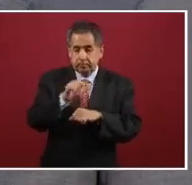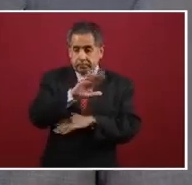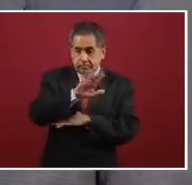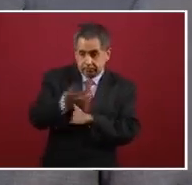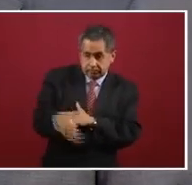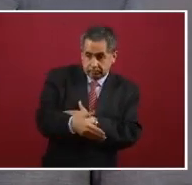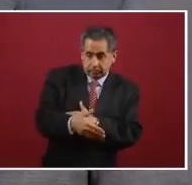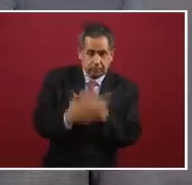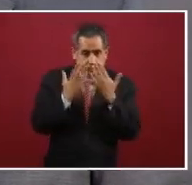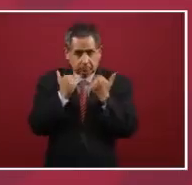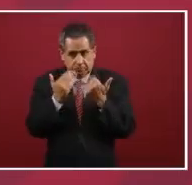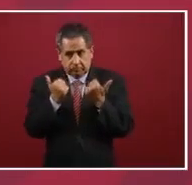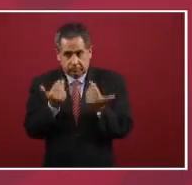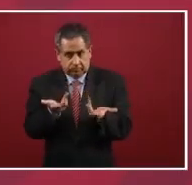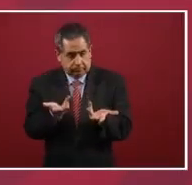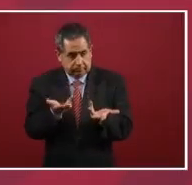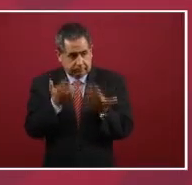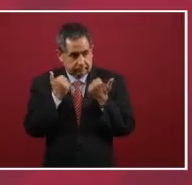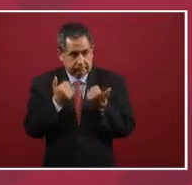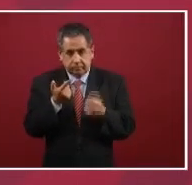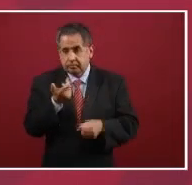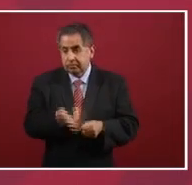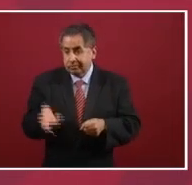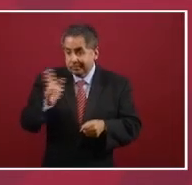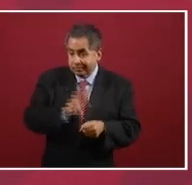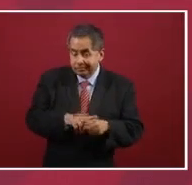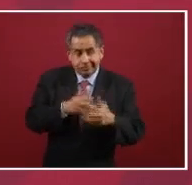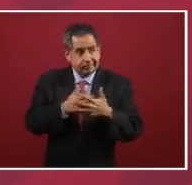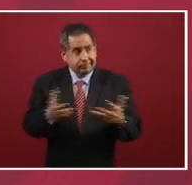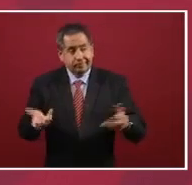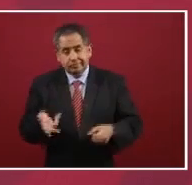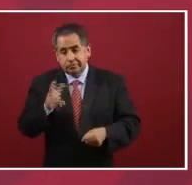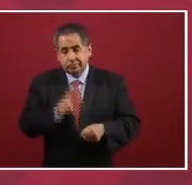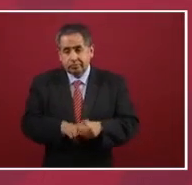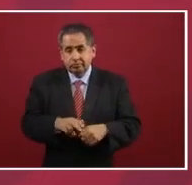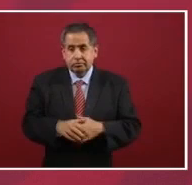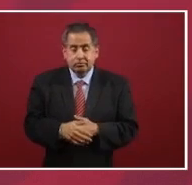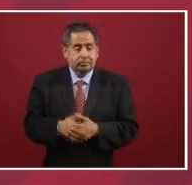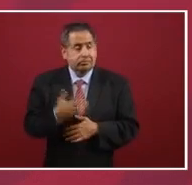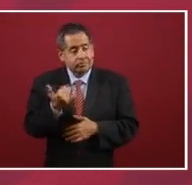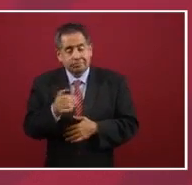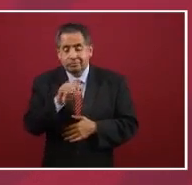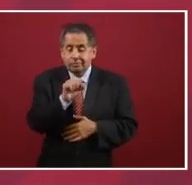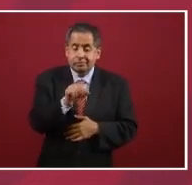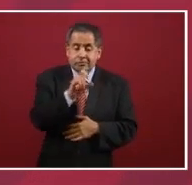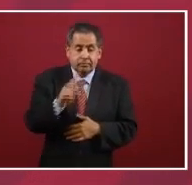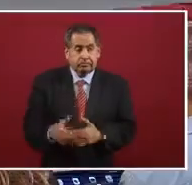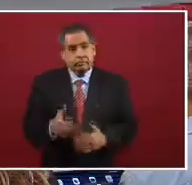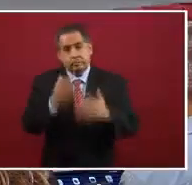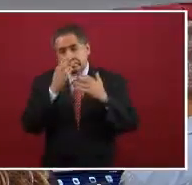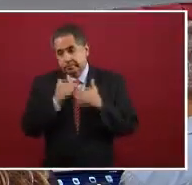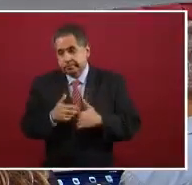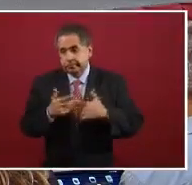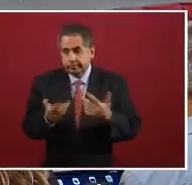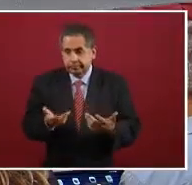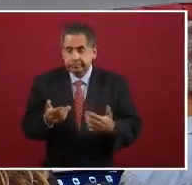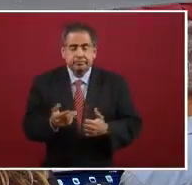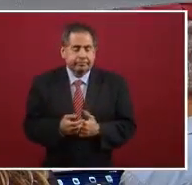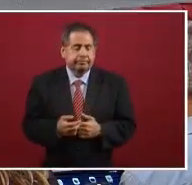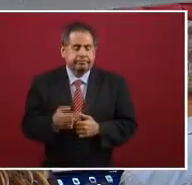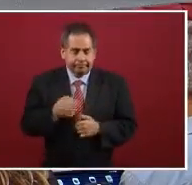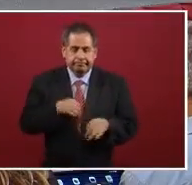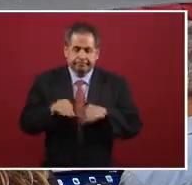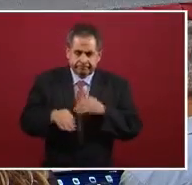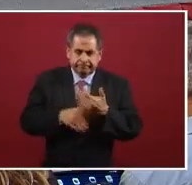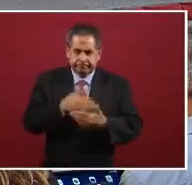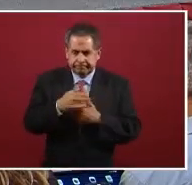noche, no hay en hospitales. Y menos en fin de semana. Sí, y no hay en fines de semana. Entonces, estamos